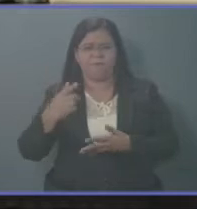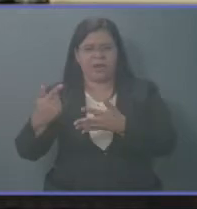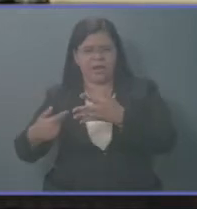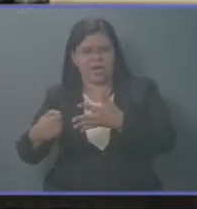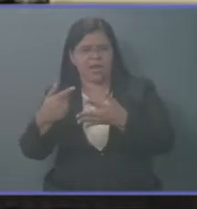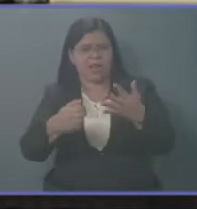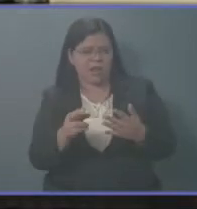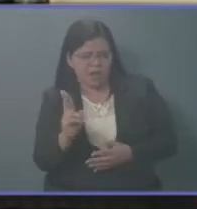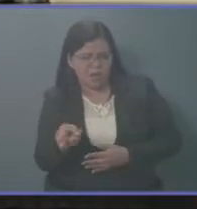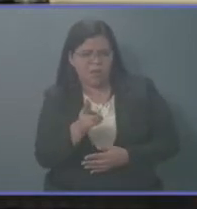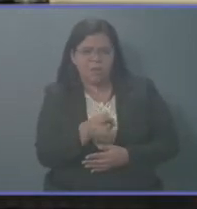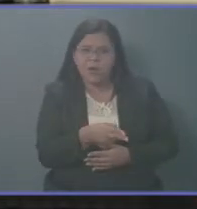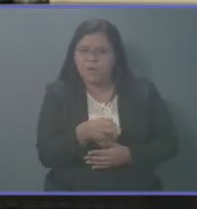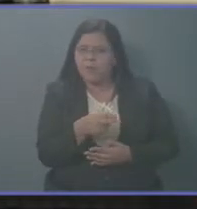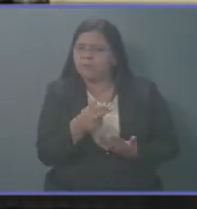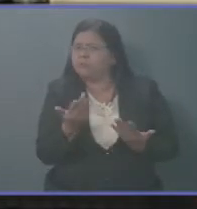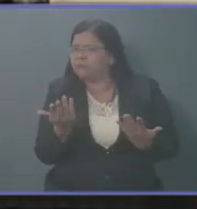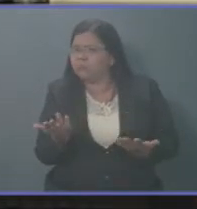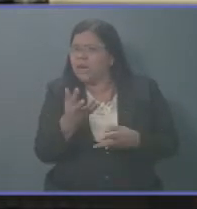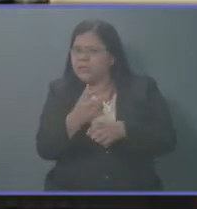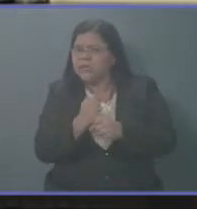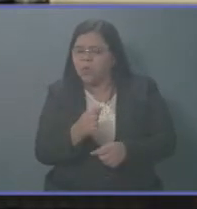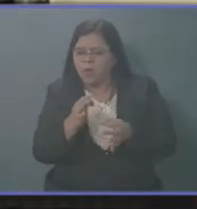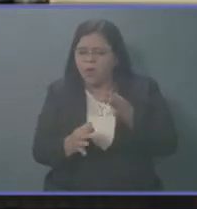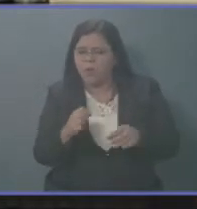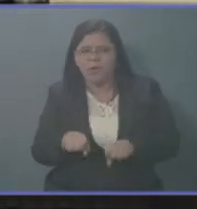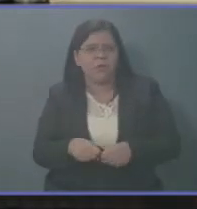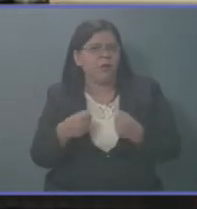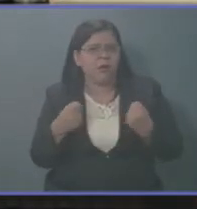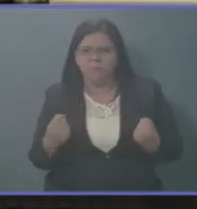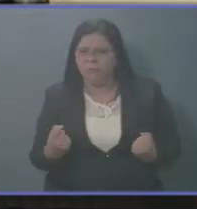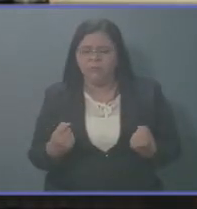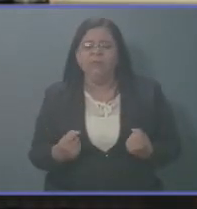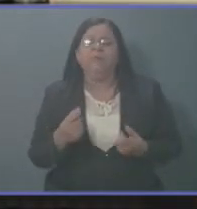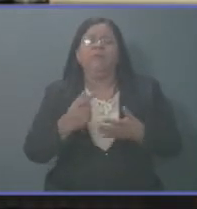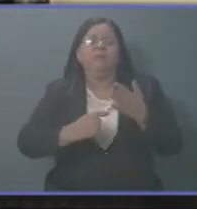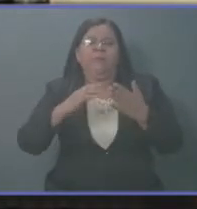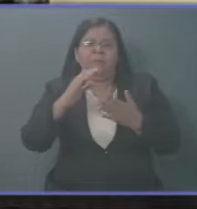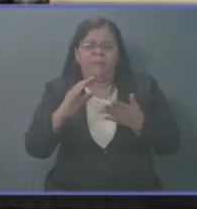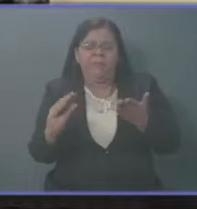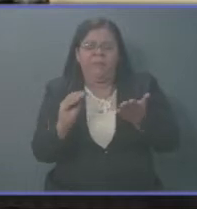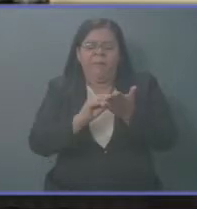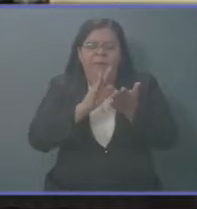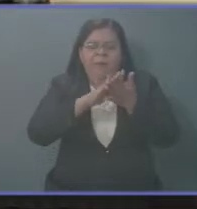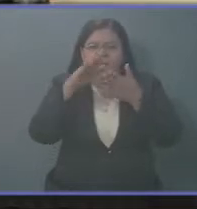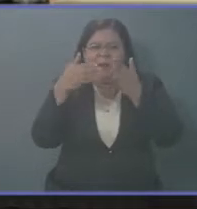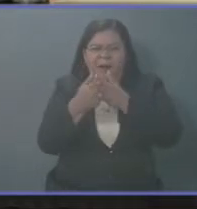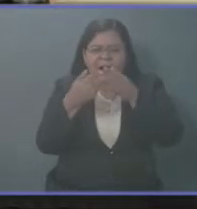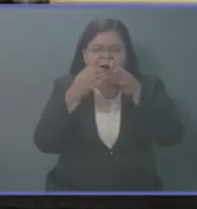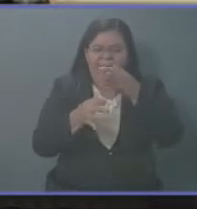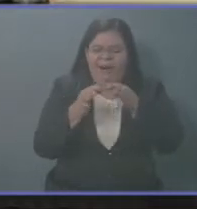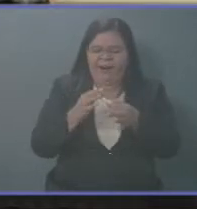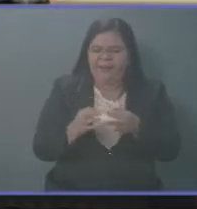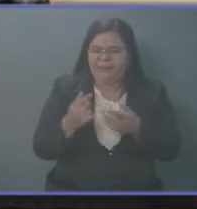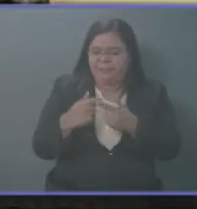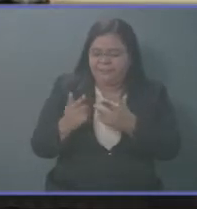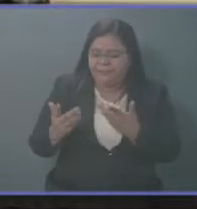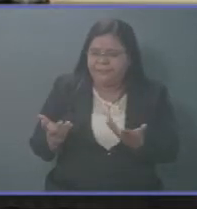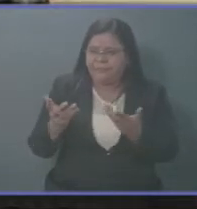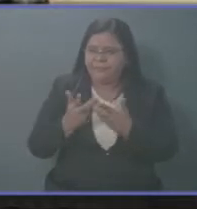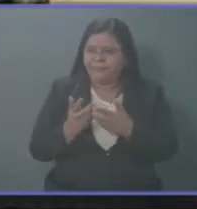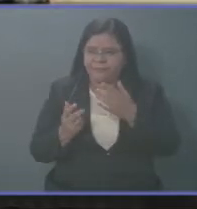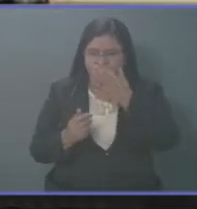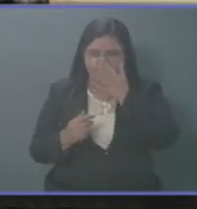que generaría una violación en la seguridad jurídica como categoría constitucional transversal al ordenamiento jurídico, que irroga sus